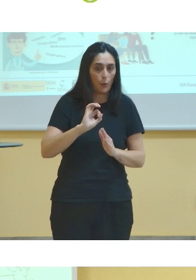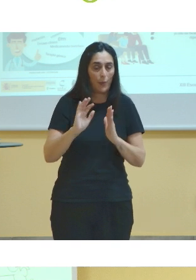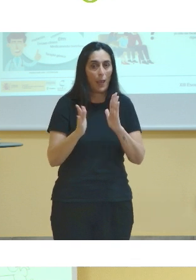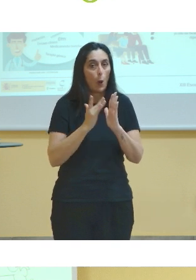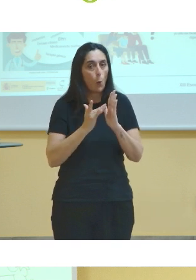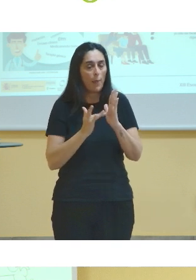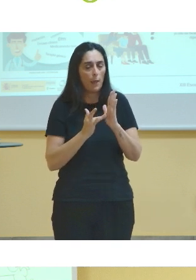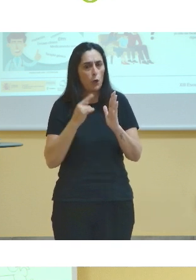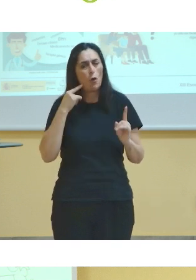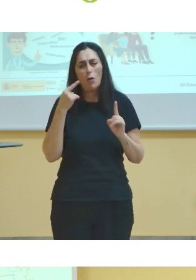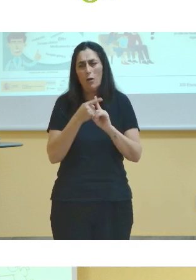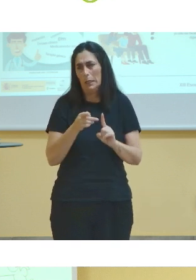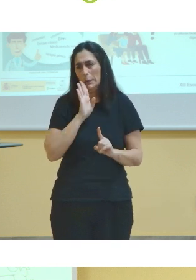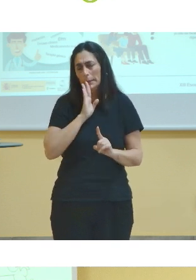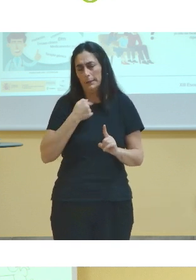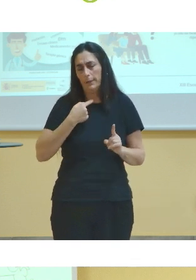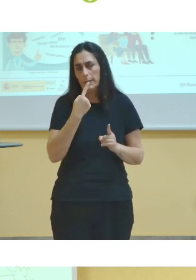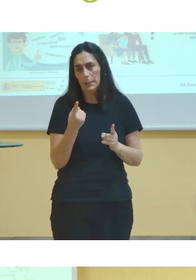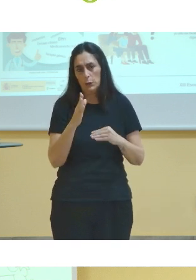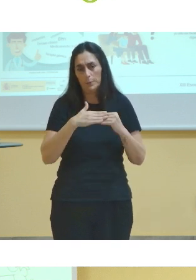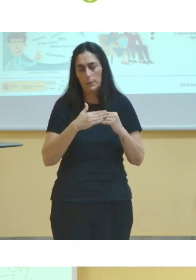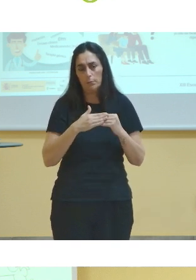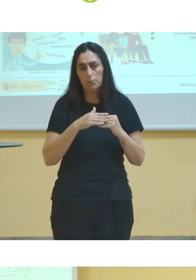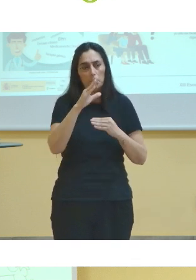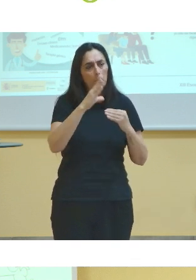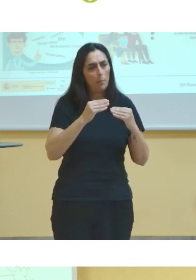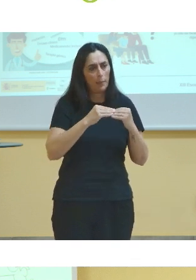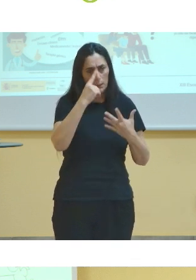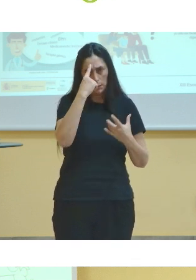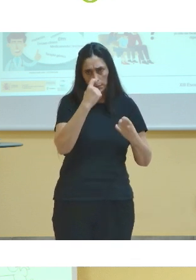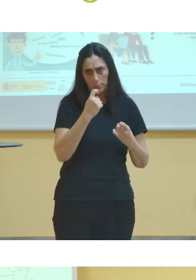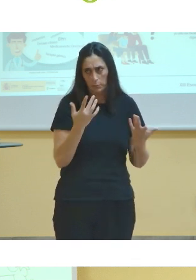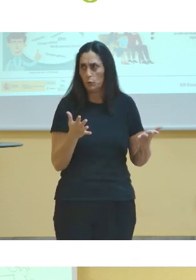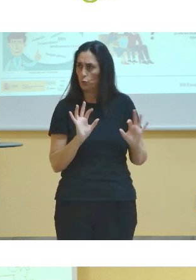Los objetivos, pues lo que comentaba un poco, el paciente experto. ¿Por qué? Pues porque